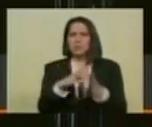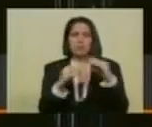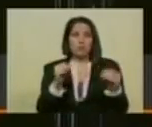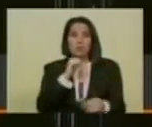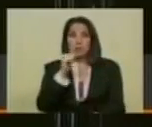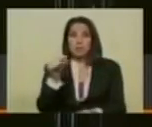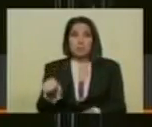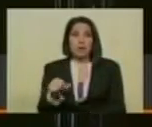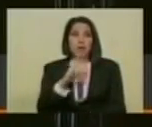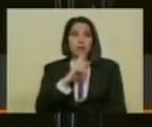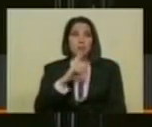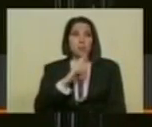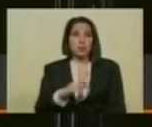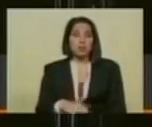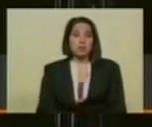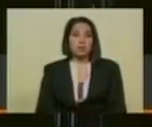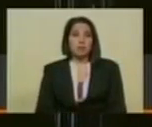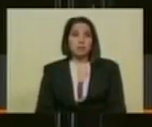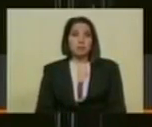no solo aquí, sino en el mundo.